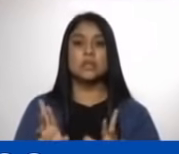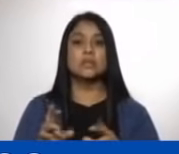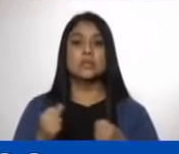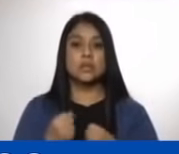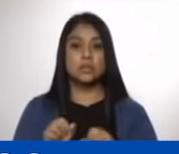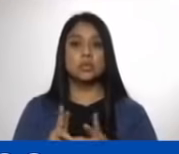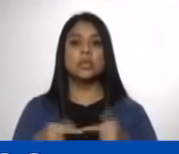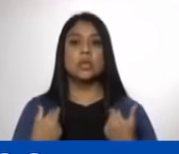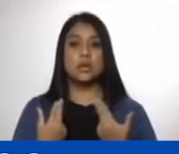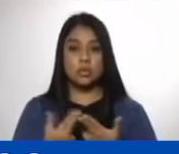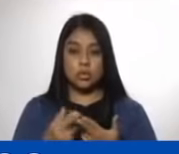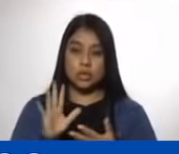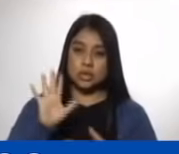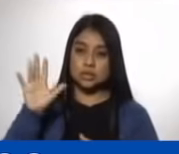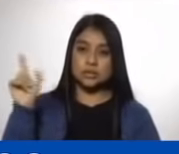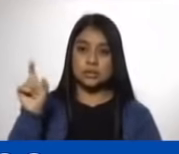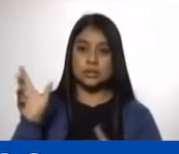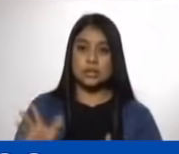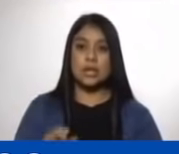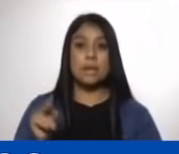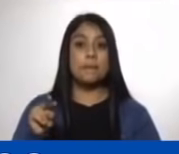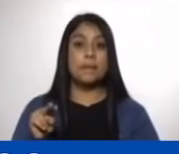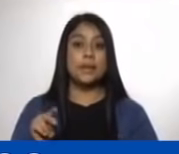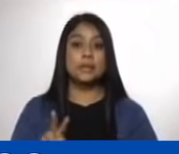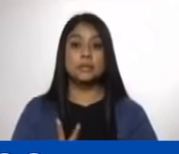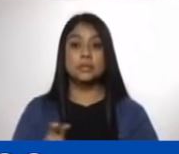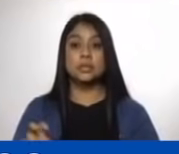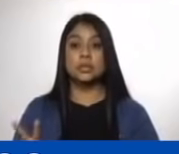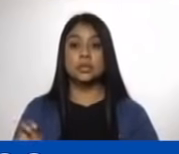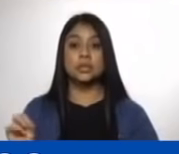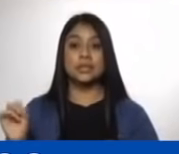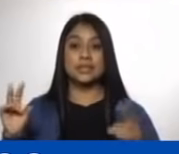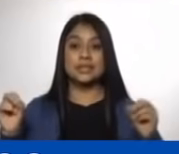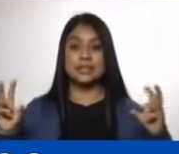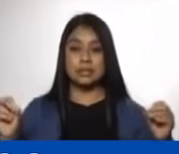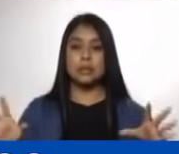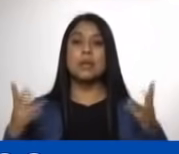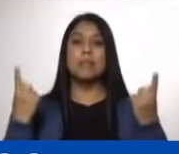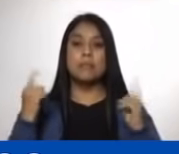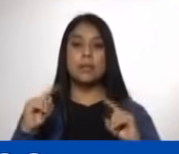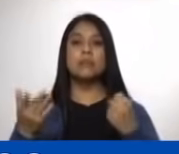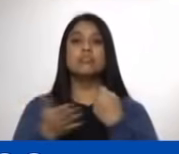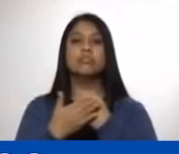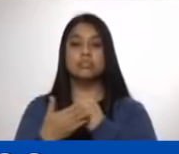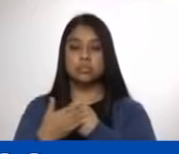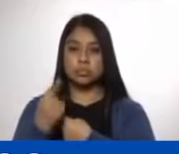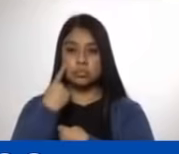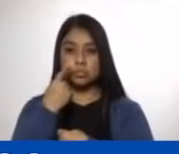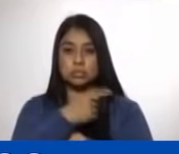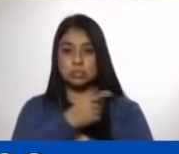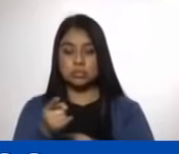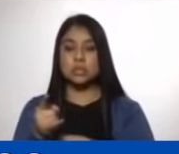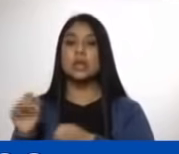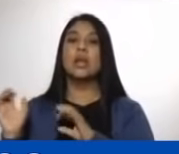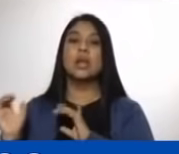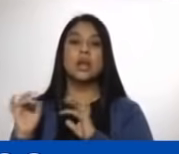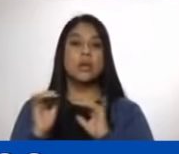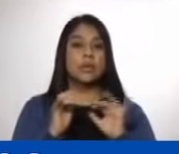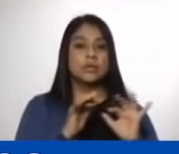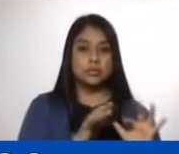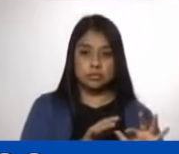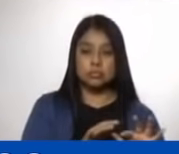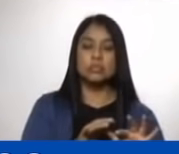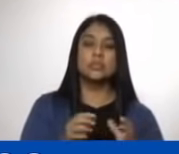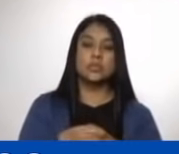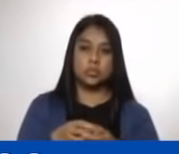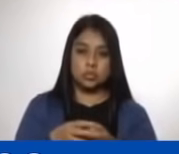intersectorial celebrada en Cancillería el martes 22 de diciembre para hacer un llamado a la programación integral de la caravana eventual